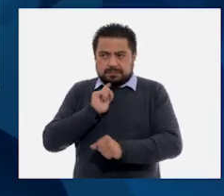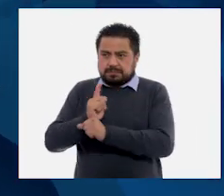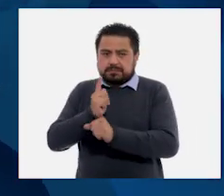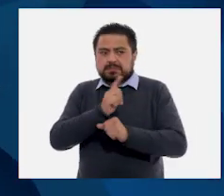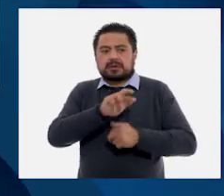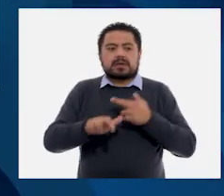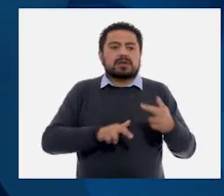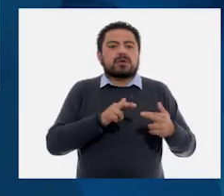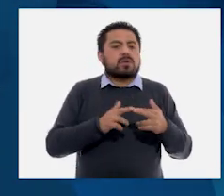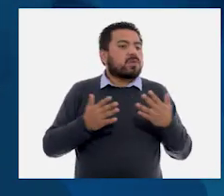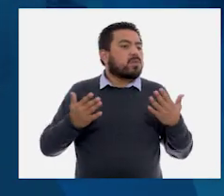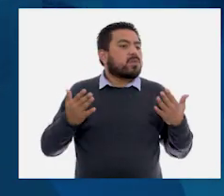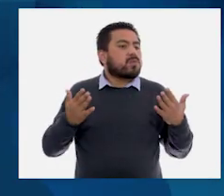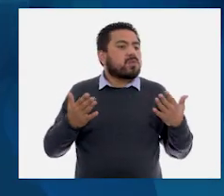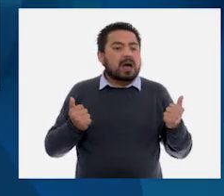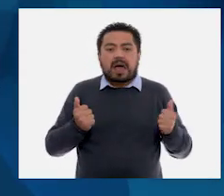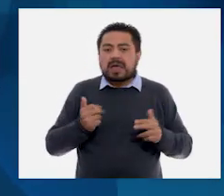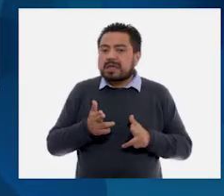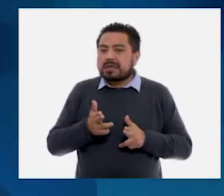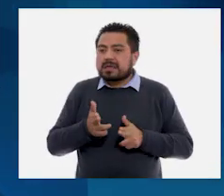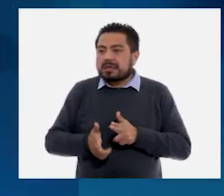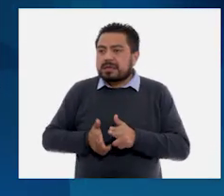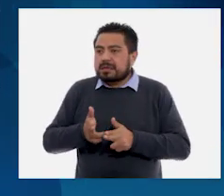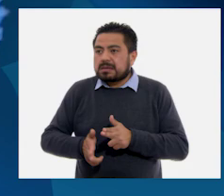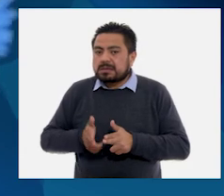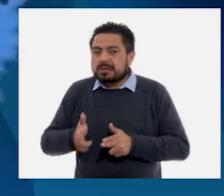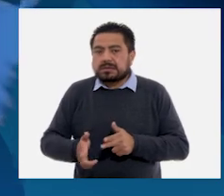zonas en las que no había vías férreas?